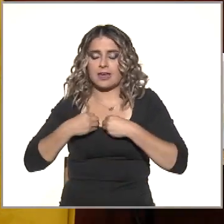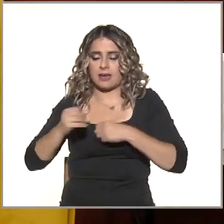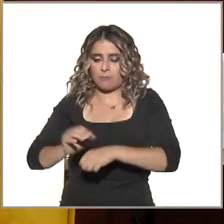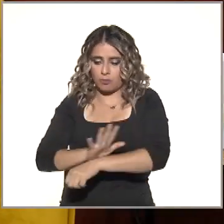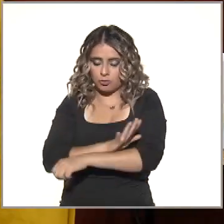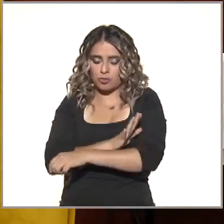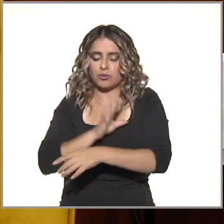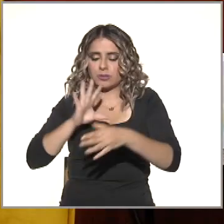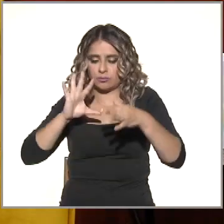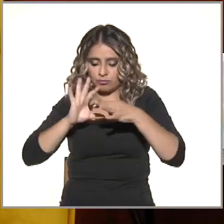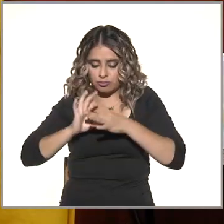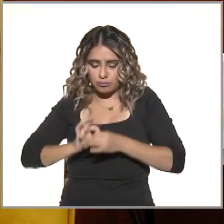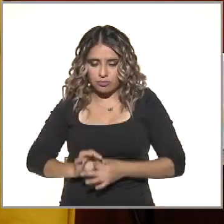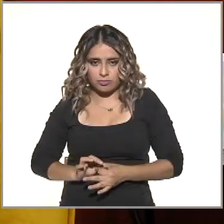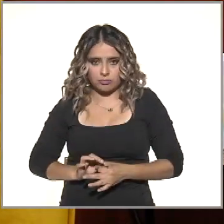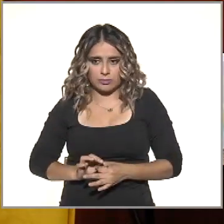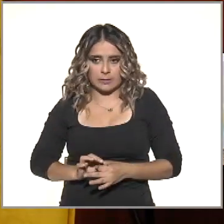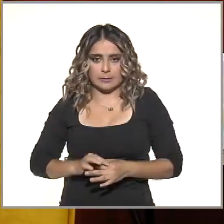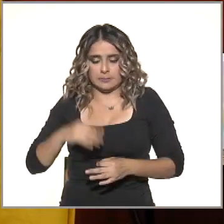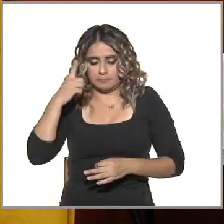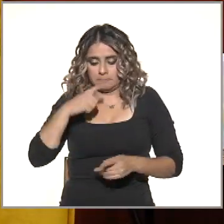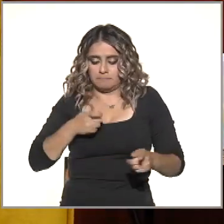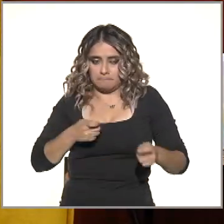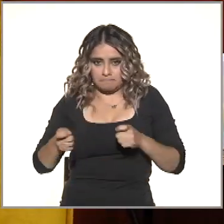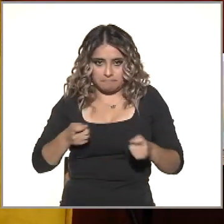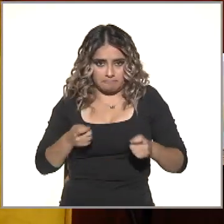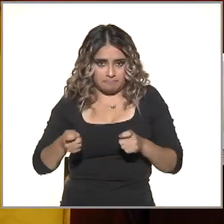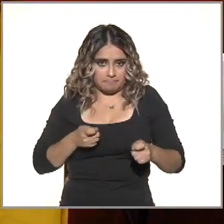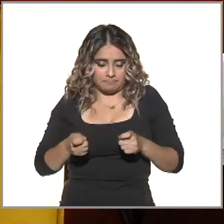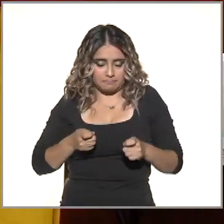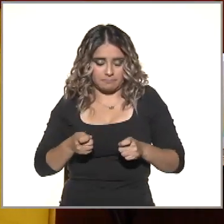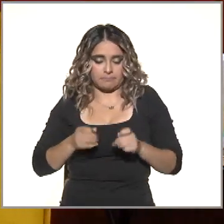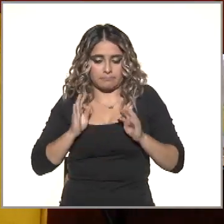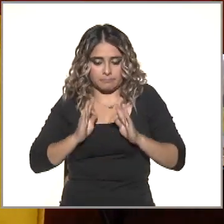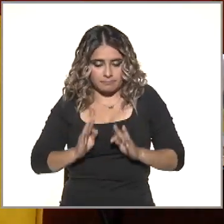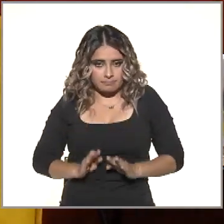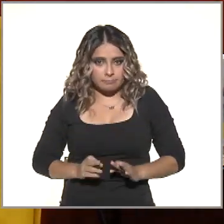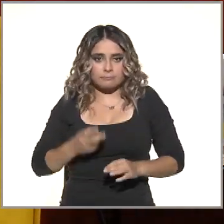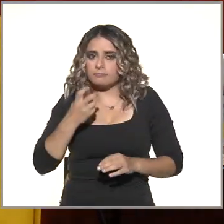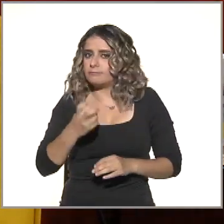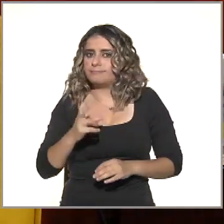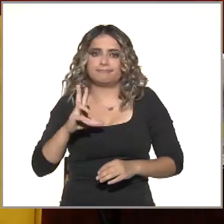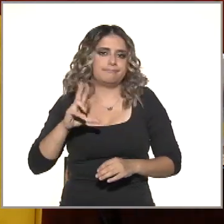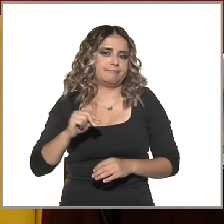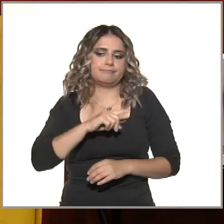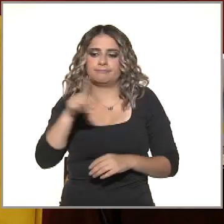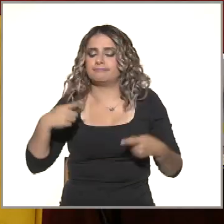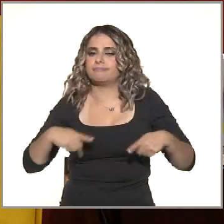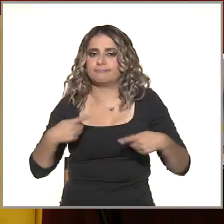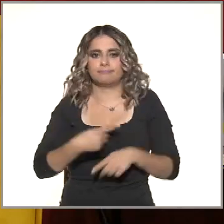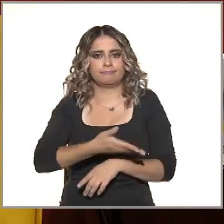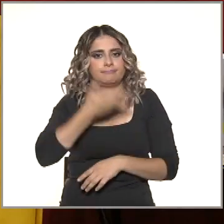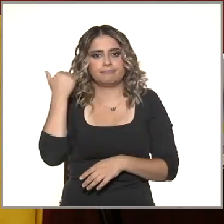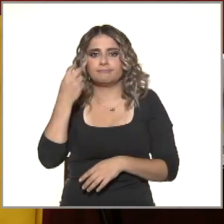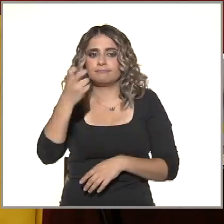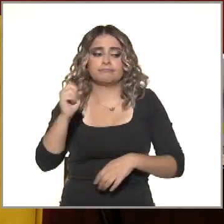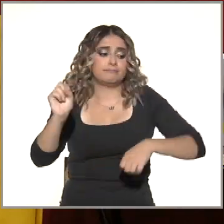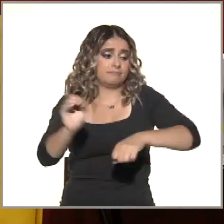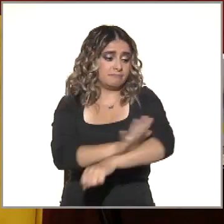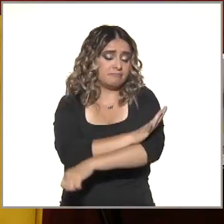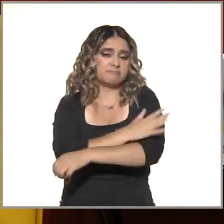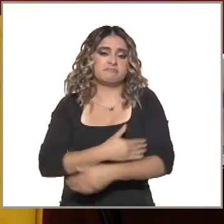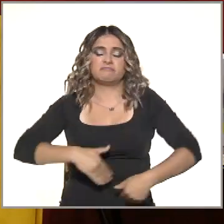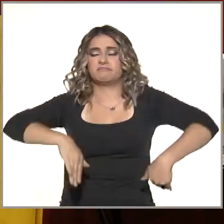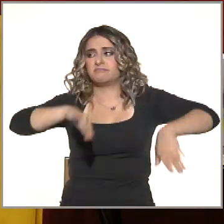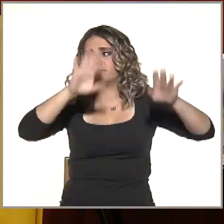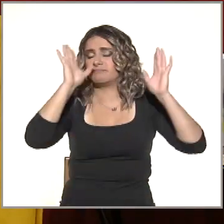permitan matizar, ordenar la clase de emociones que recibimos, ¿no? Sino que ciertas emociones las dejamos en